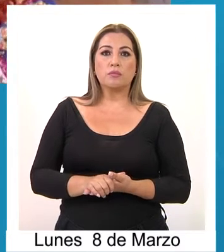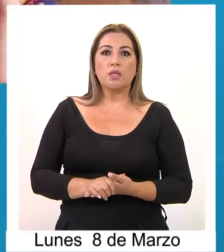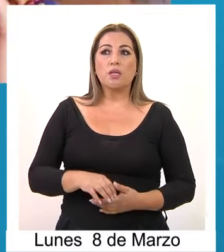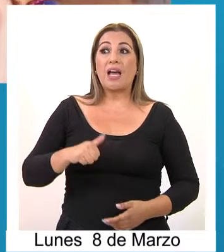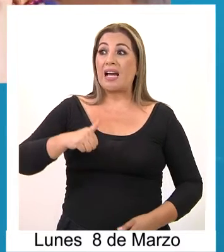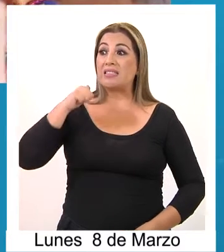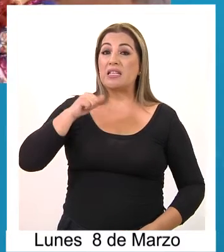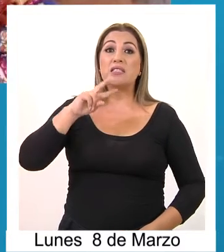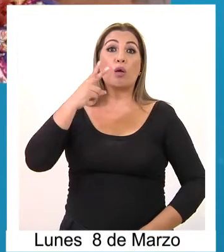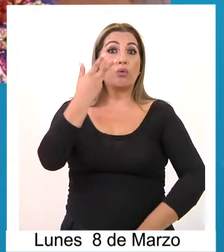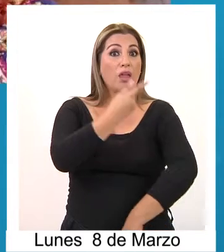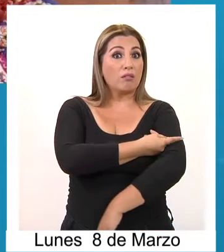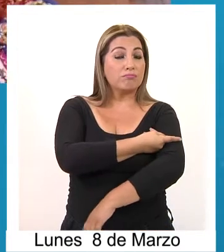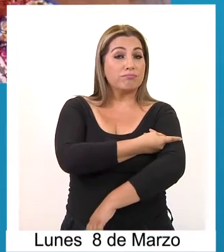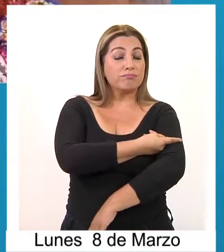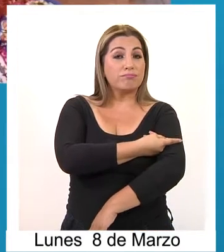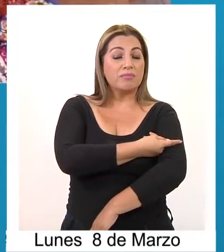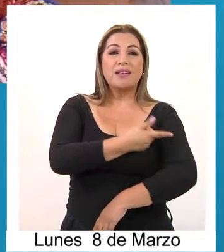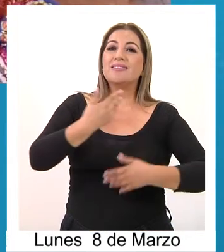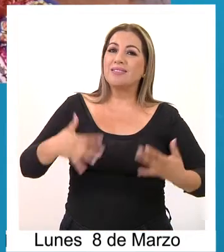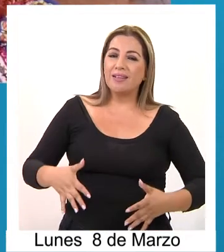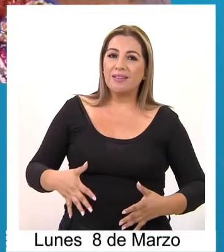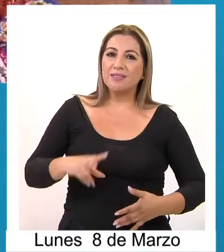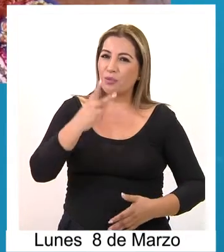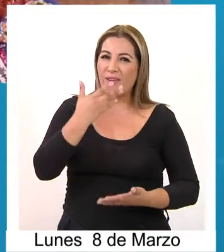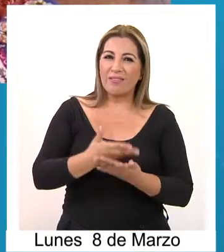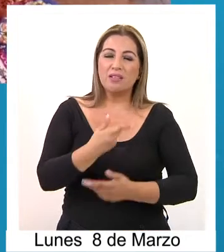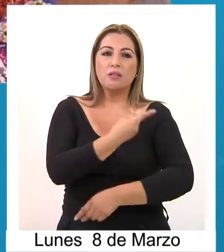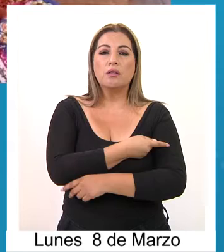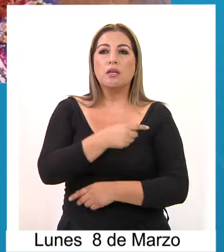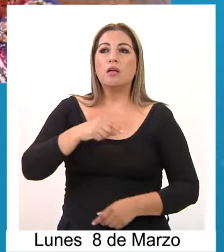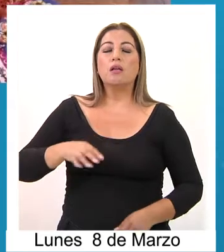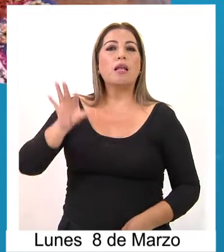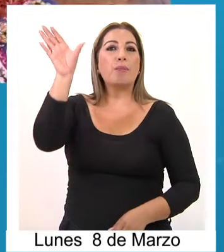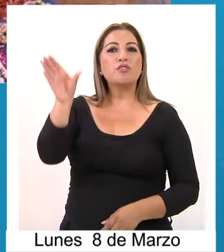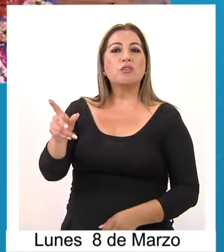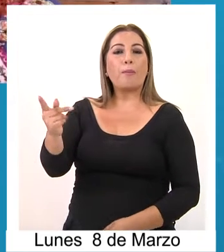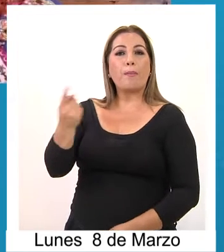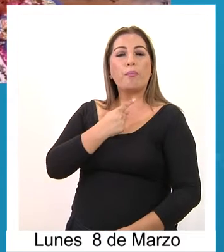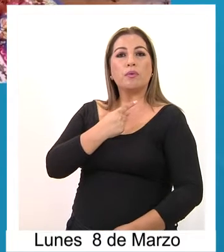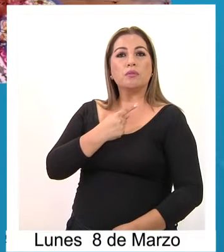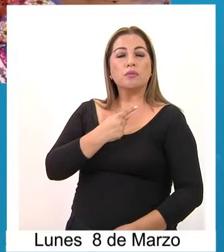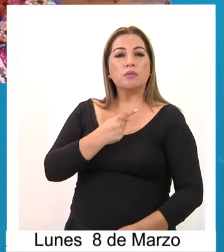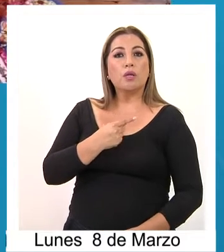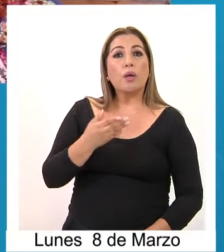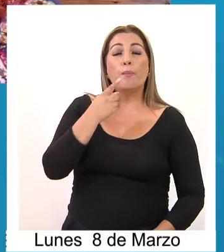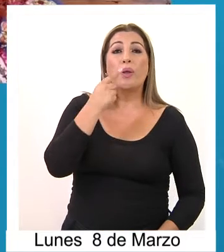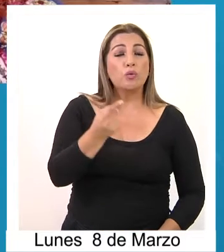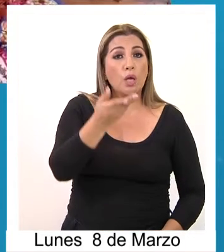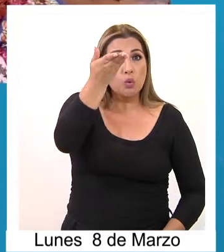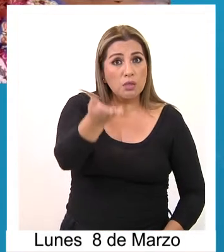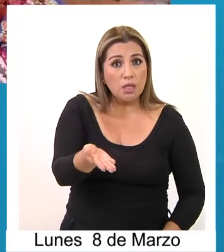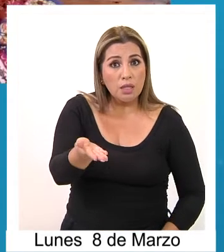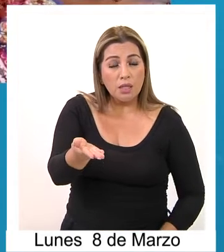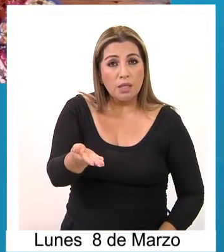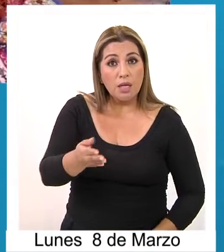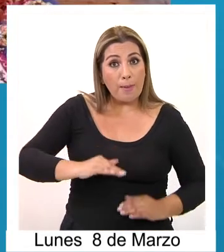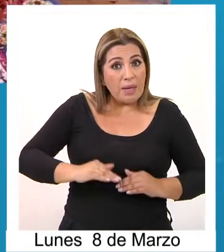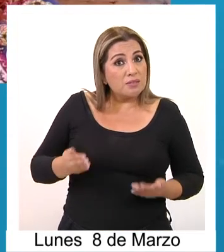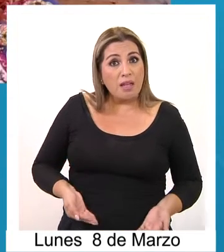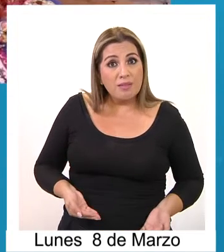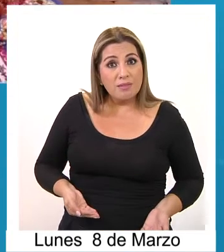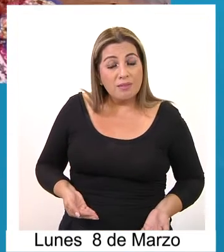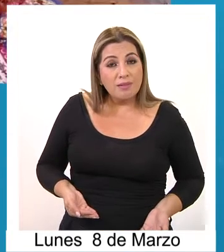segunda dosis ayer, así estoy muy contenta. Ujú. Lo que a uno le preguntan dentro de las preguntas estandarizadas es si es que uno